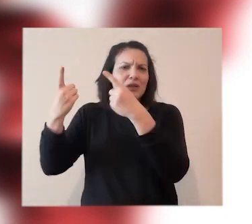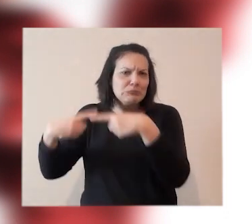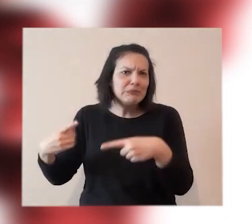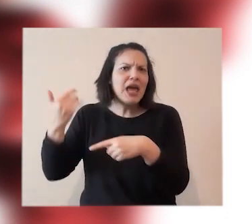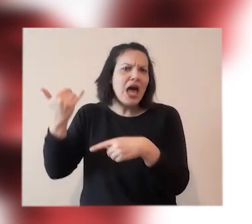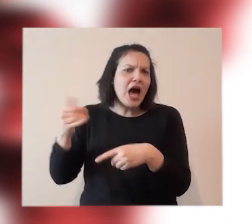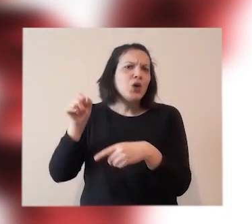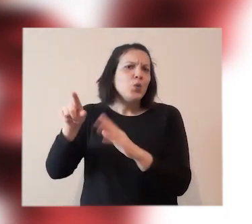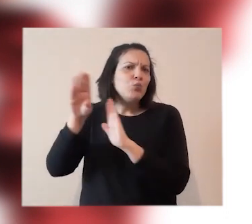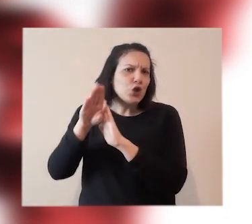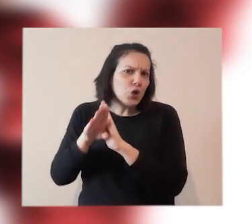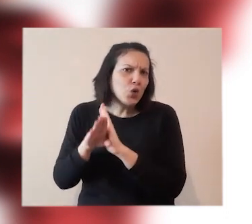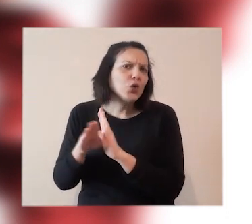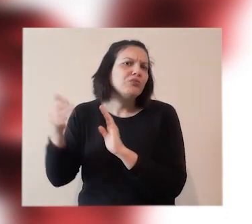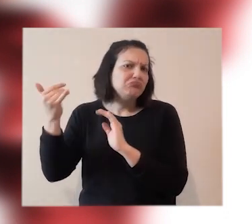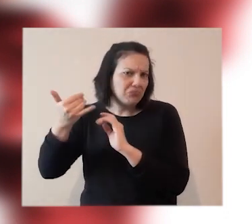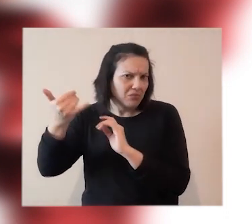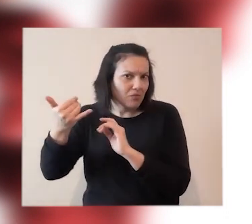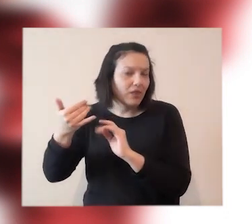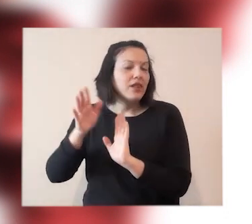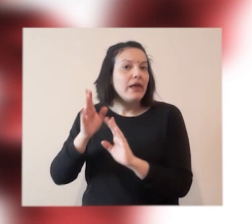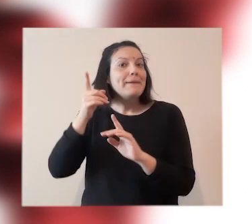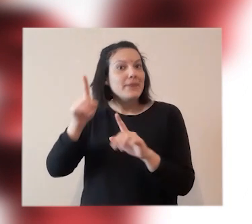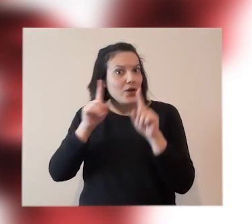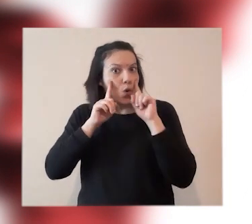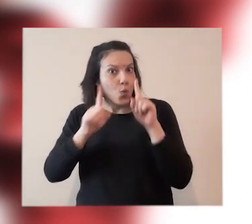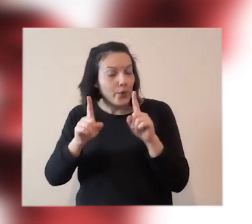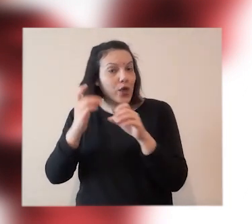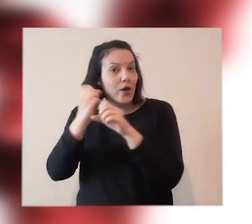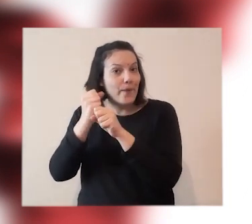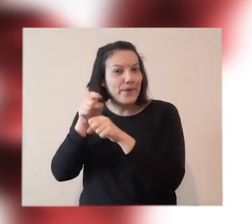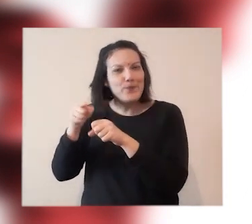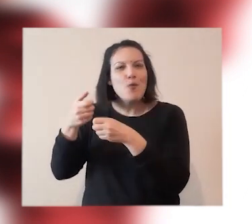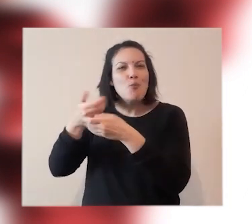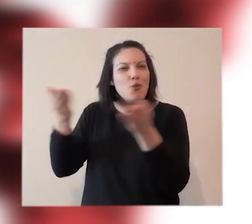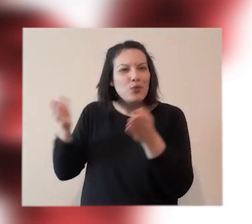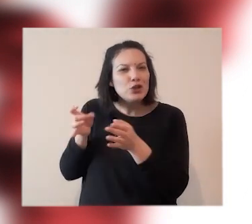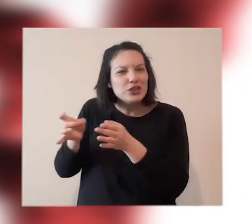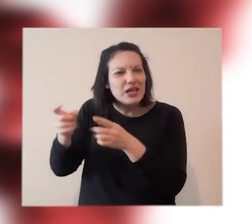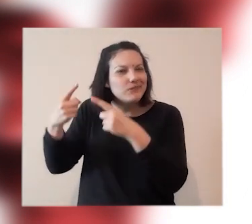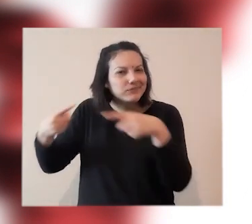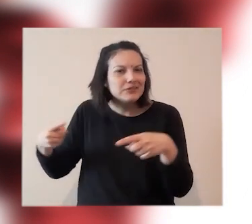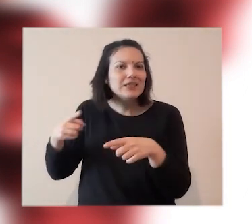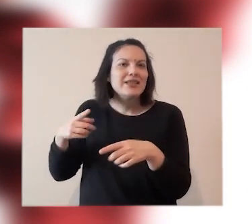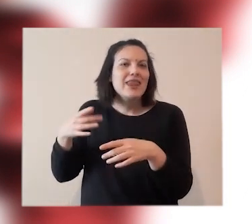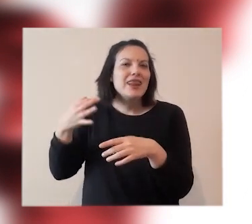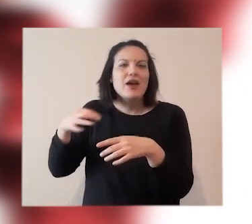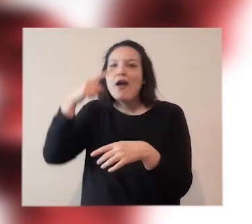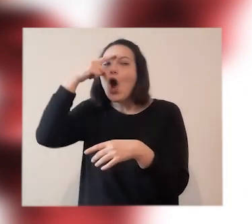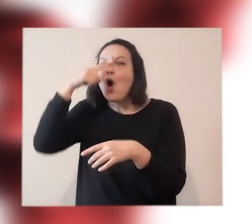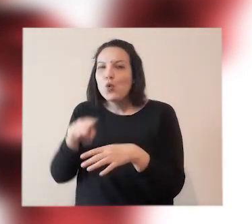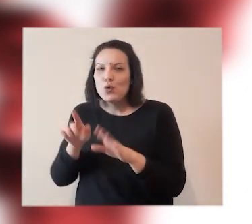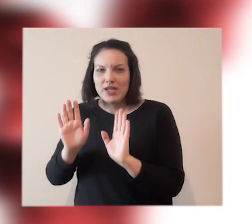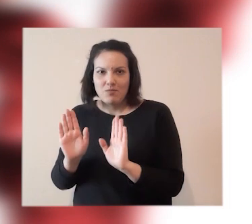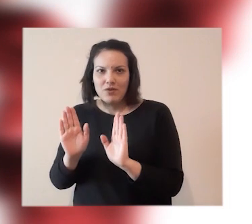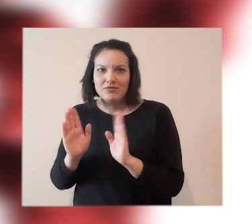de distanciamiento social, hay que tener en cuenta que el transporte público es la última medida que a veces se tiene que tener,